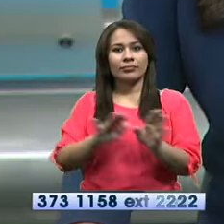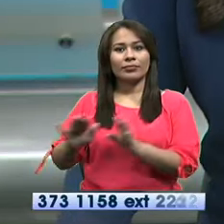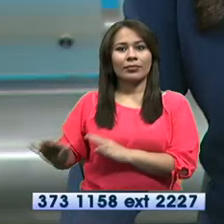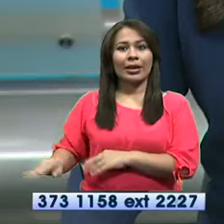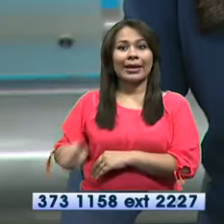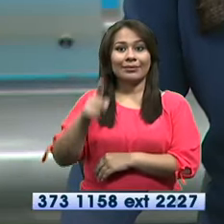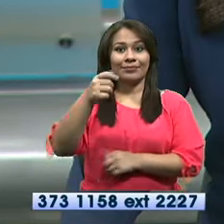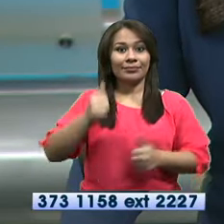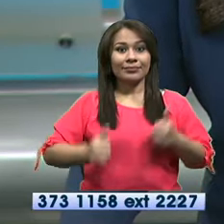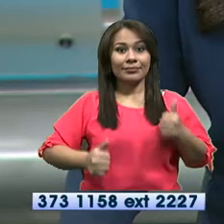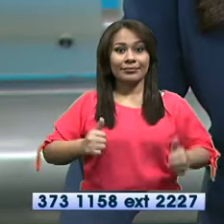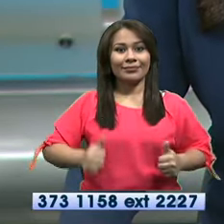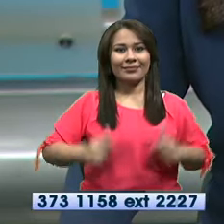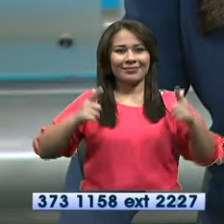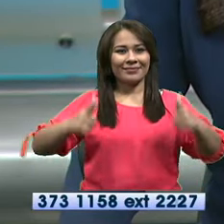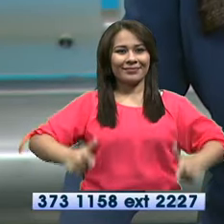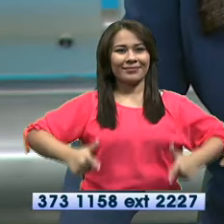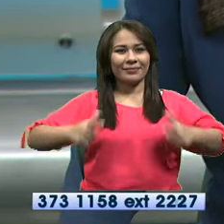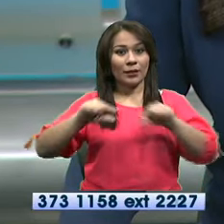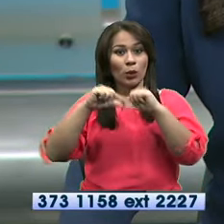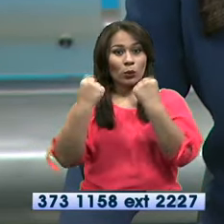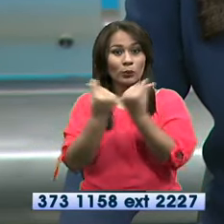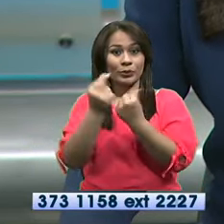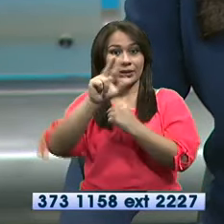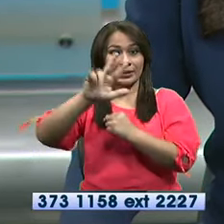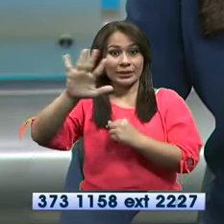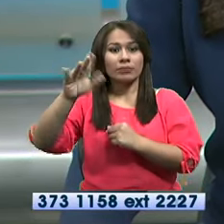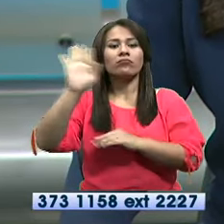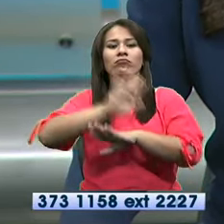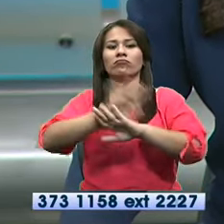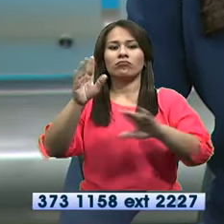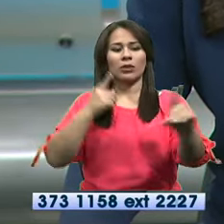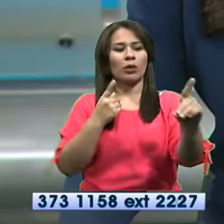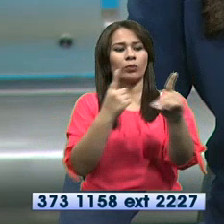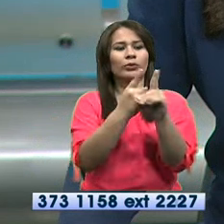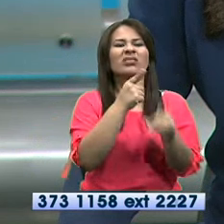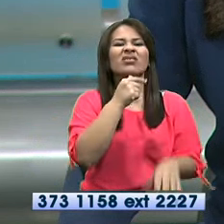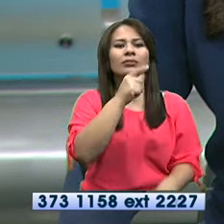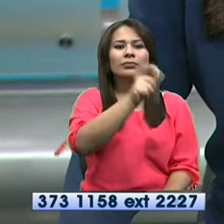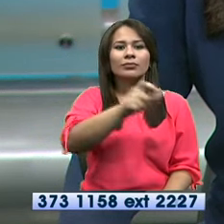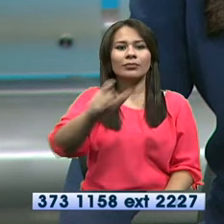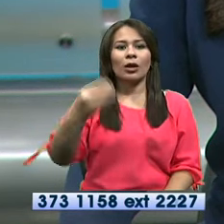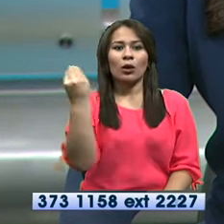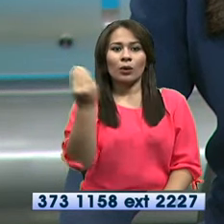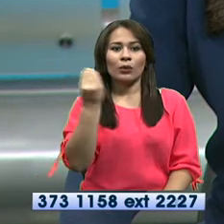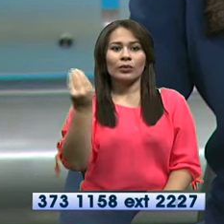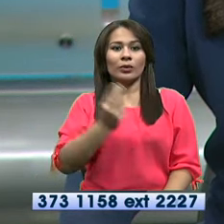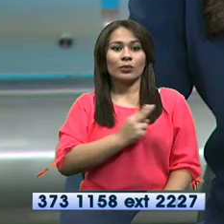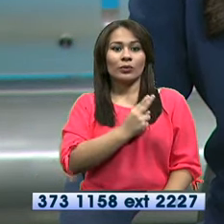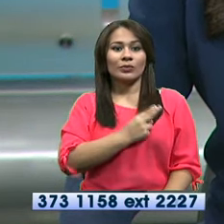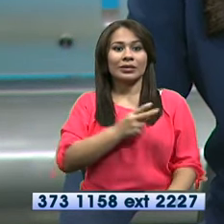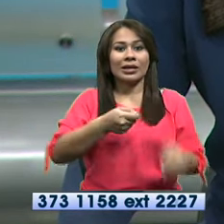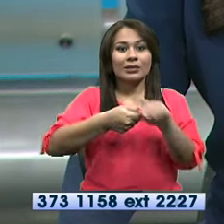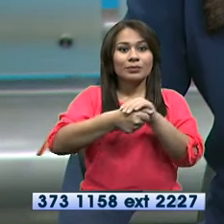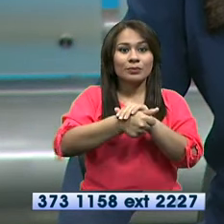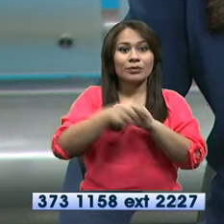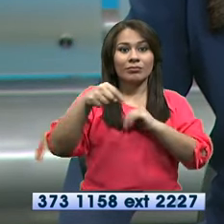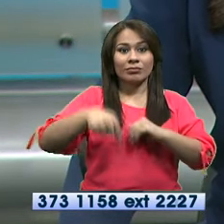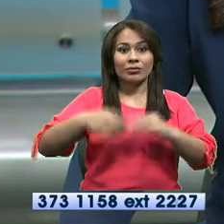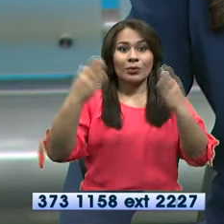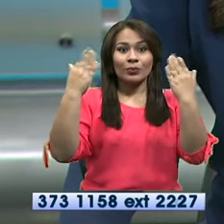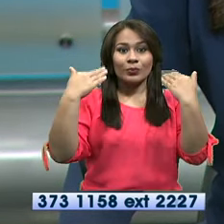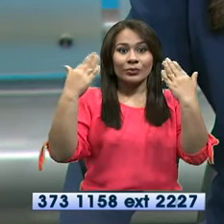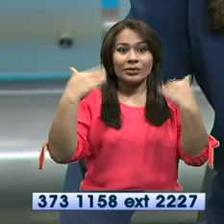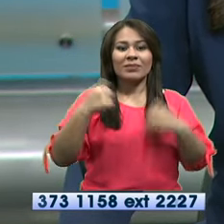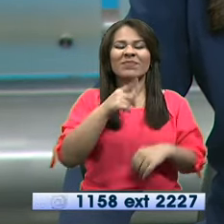El candidato presidencial por Alianza País, Lenín Moreno, mantuvo un encuentro con estudiantes universitarios en el campus de la Espol en Guayaquil. Acompañado